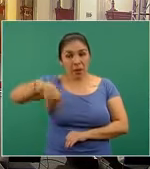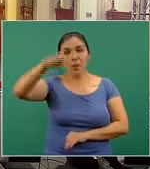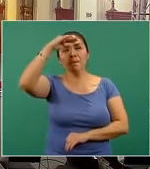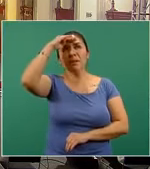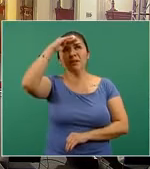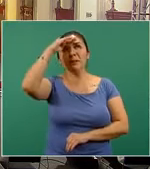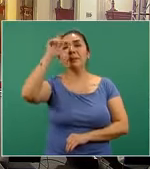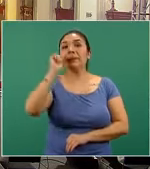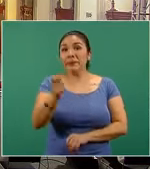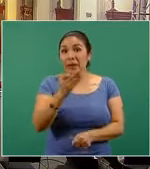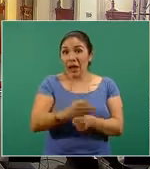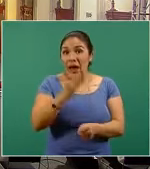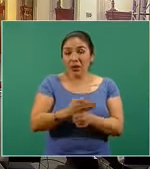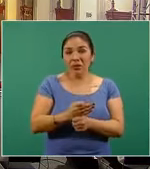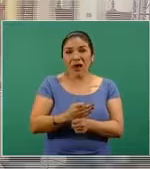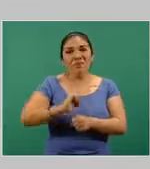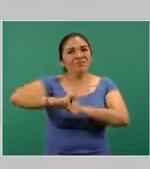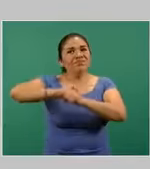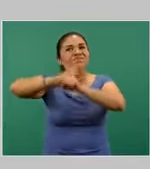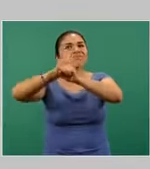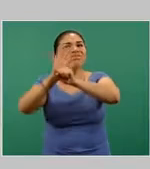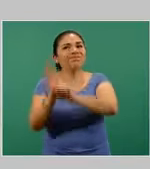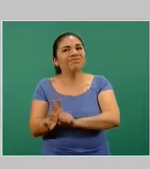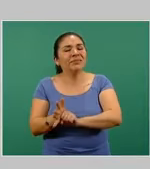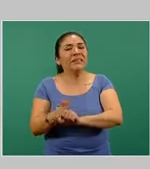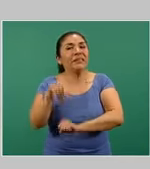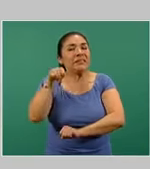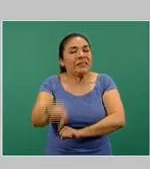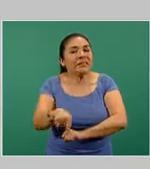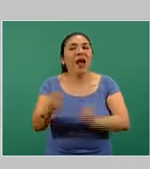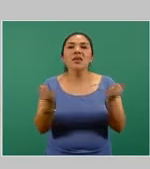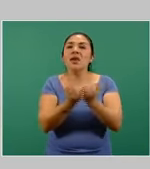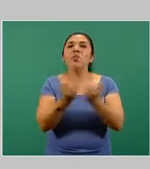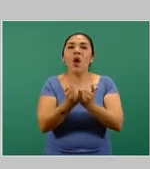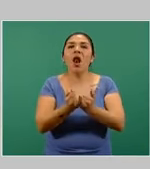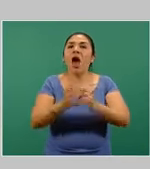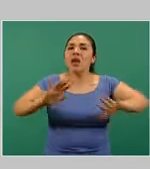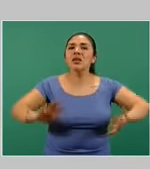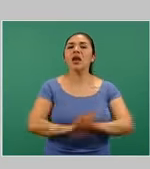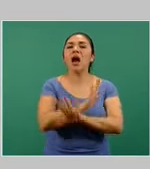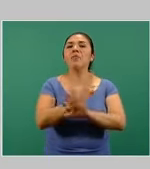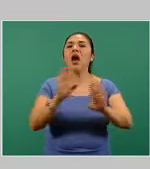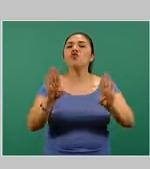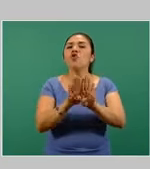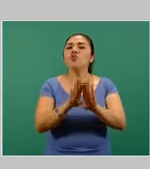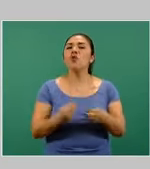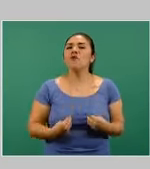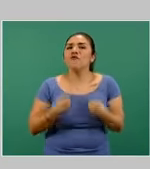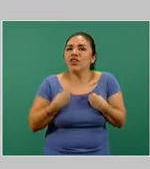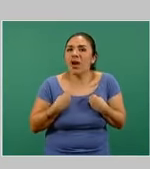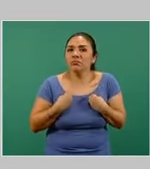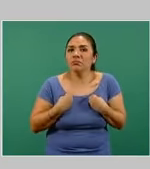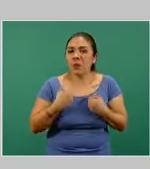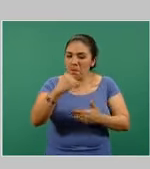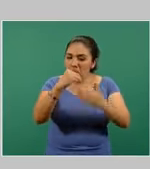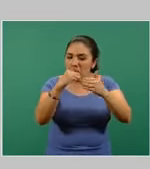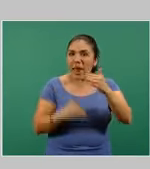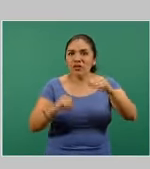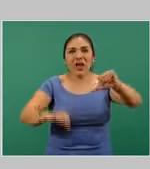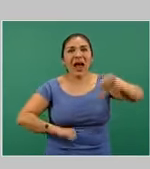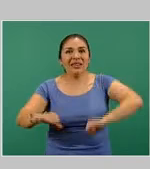que estamos viviendo esta pandemia de COVID que tiene efectos en los estilos de vida, como disminución en la actividad